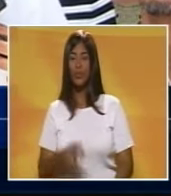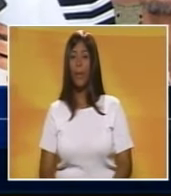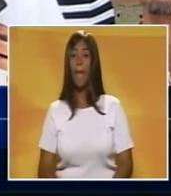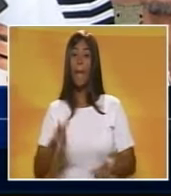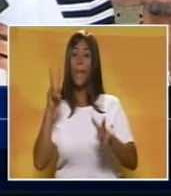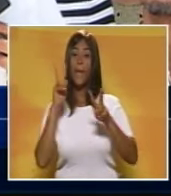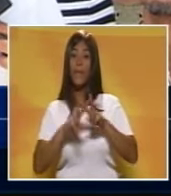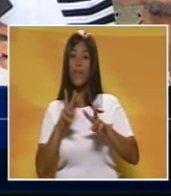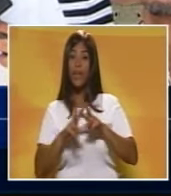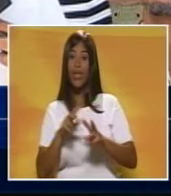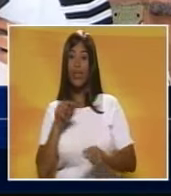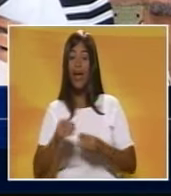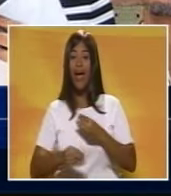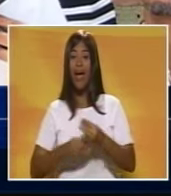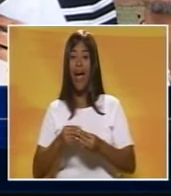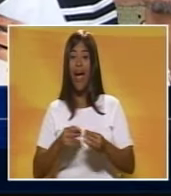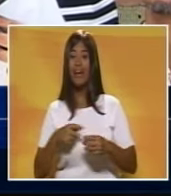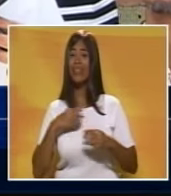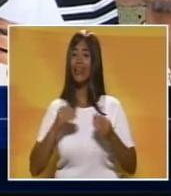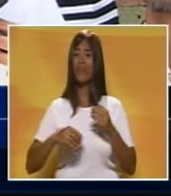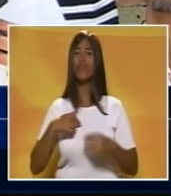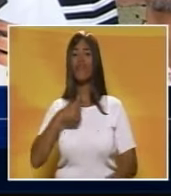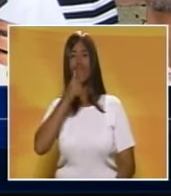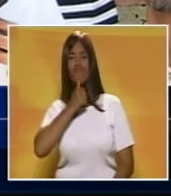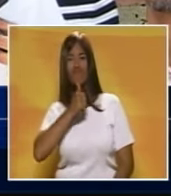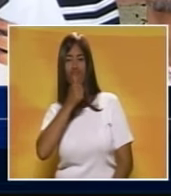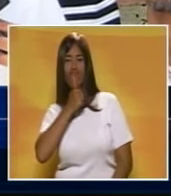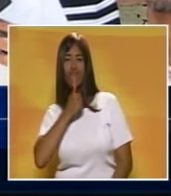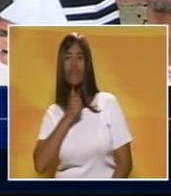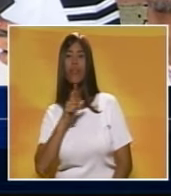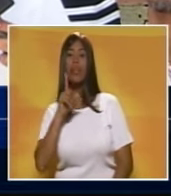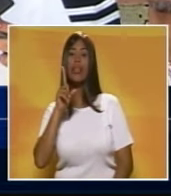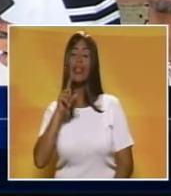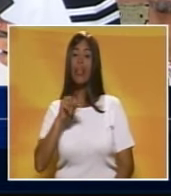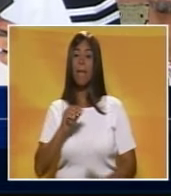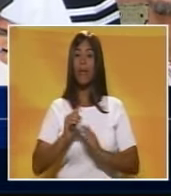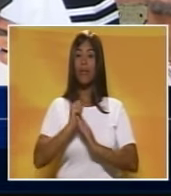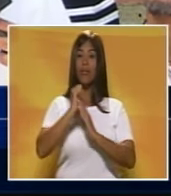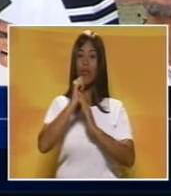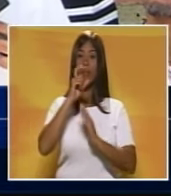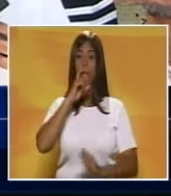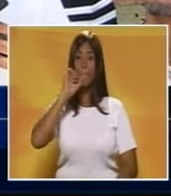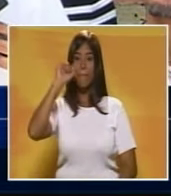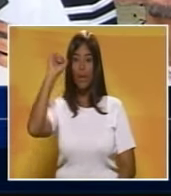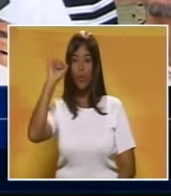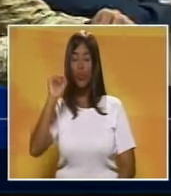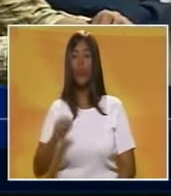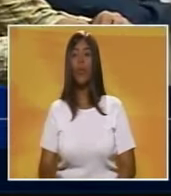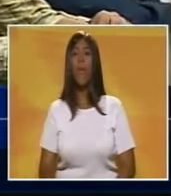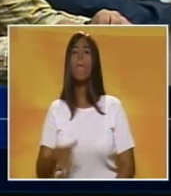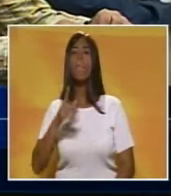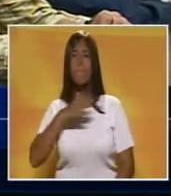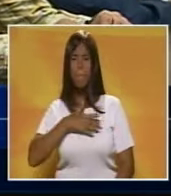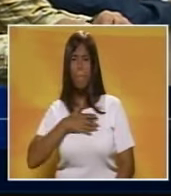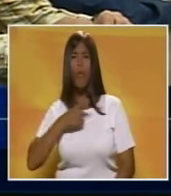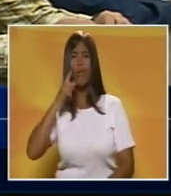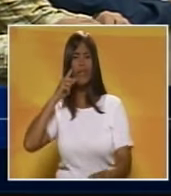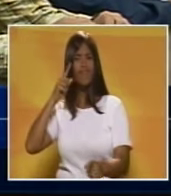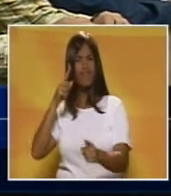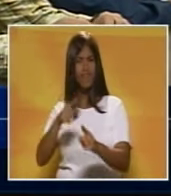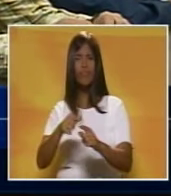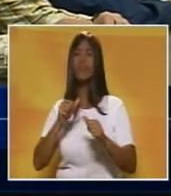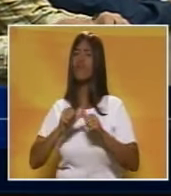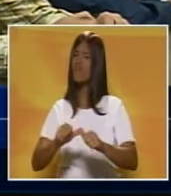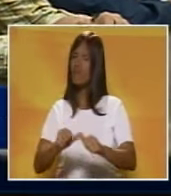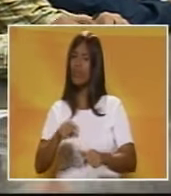Vivienda Venezuela, con una gran capacidad de resiliencia, pero también con el liderazgo de nuestro presidente Nicolás Maduro Moro, va a lograr la